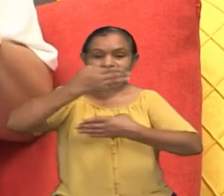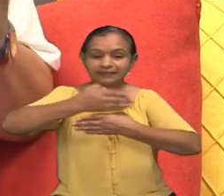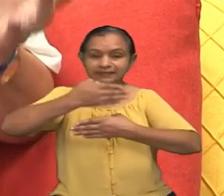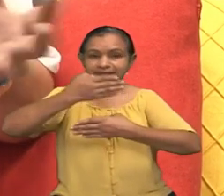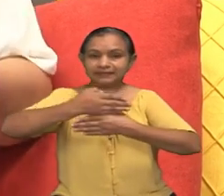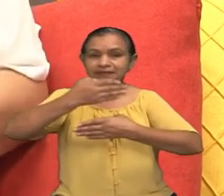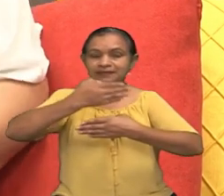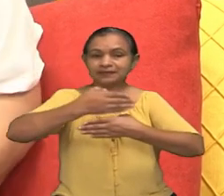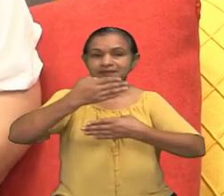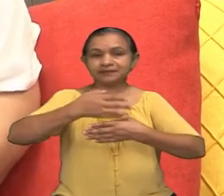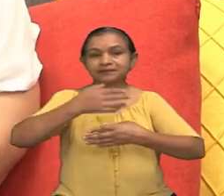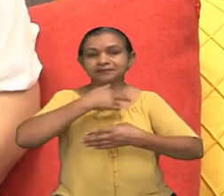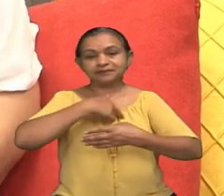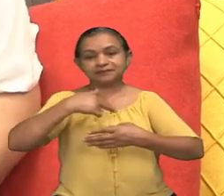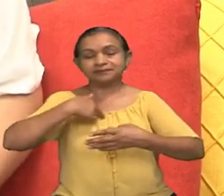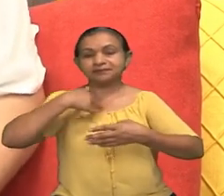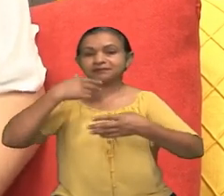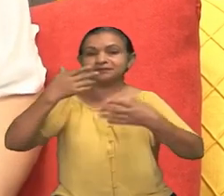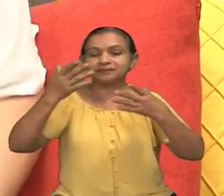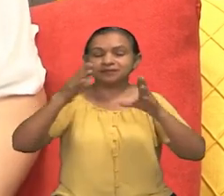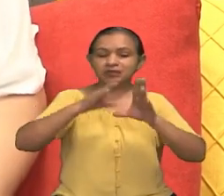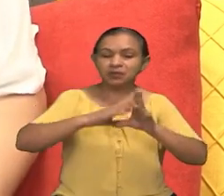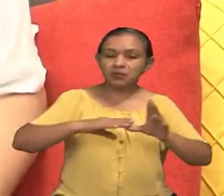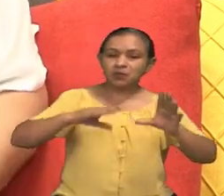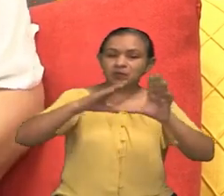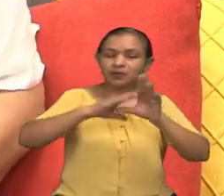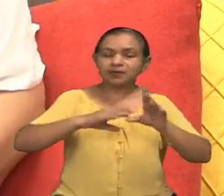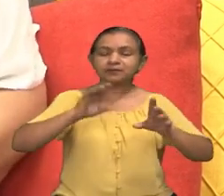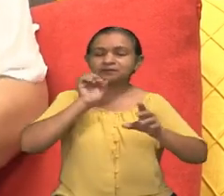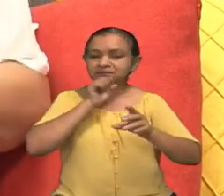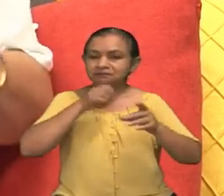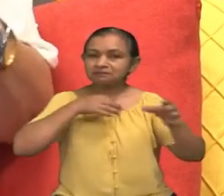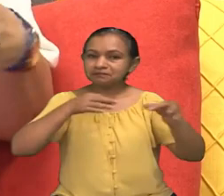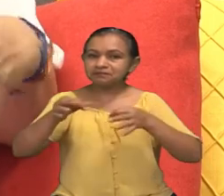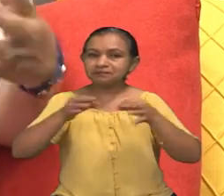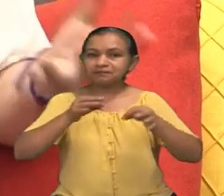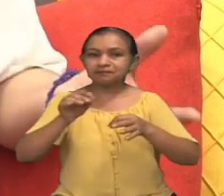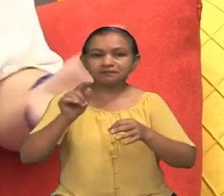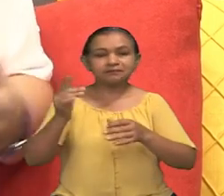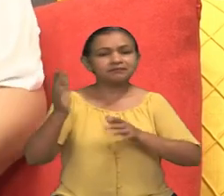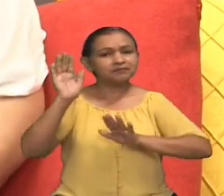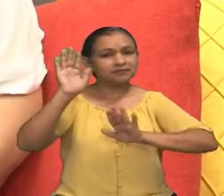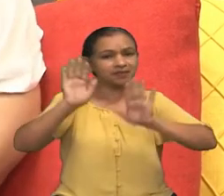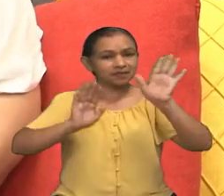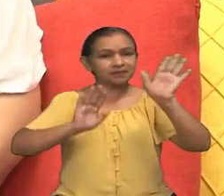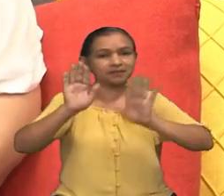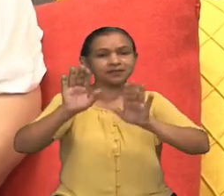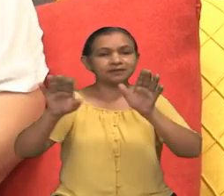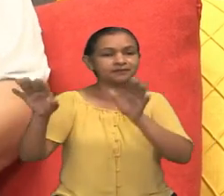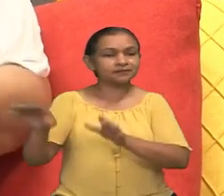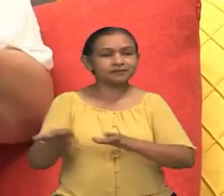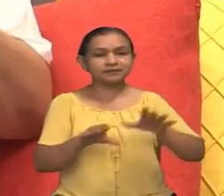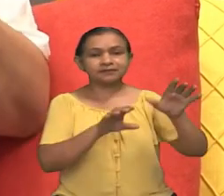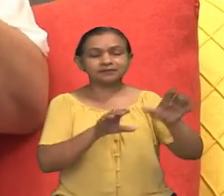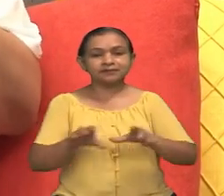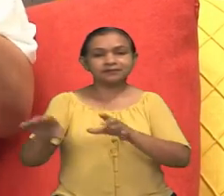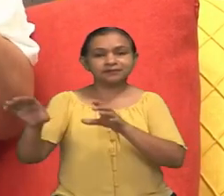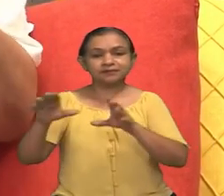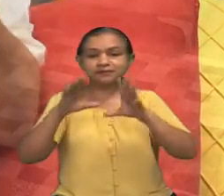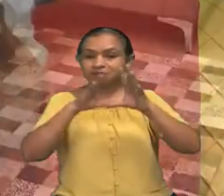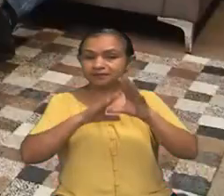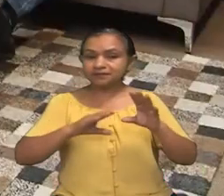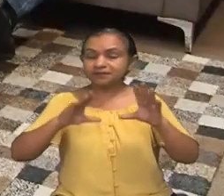tenemos también un espacio de cuentacuentos. Entonces ellos están participando en esas actividades de cuentacuentos,